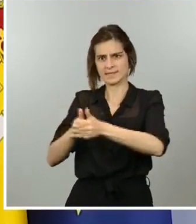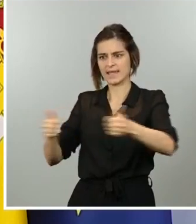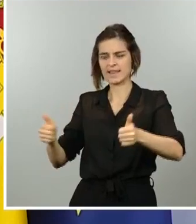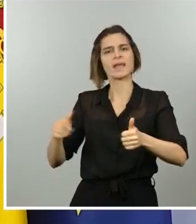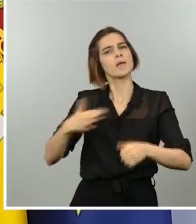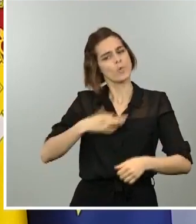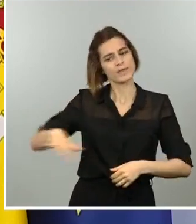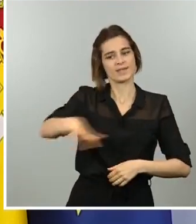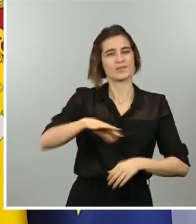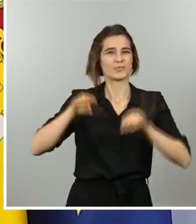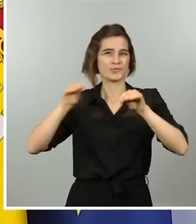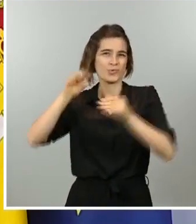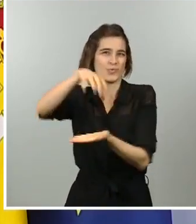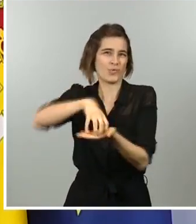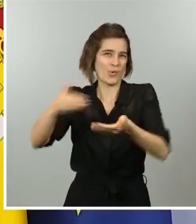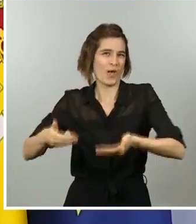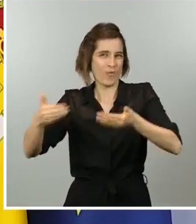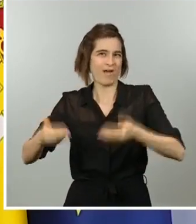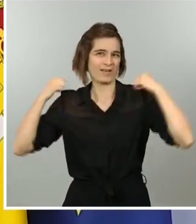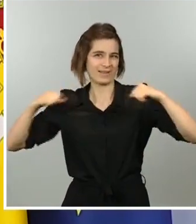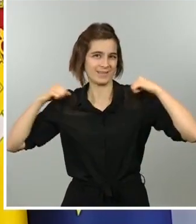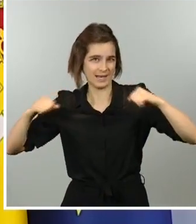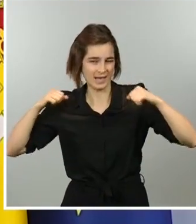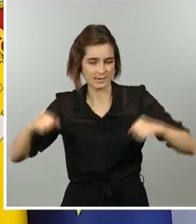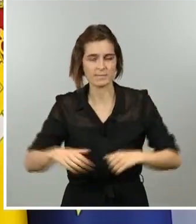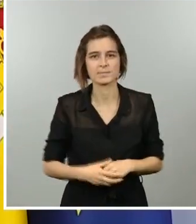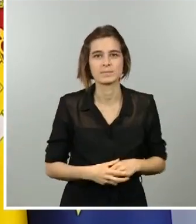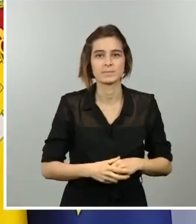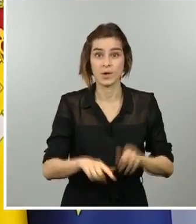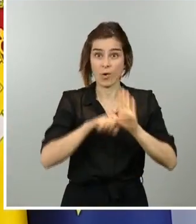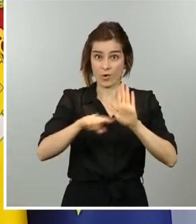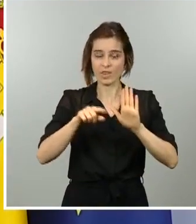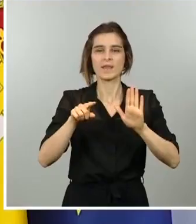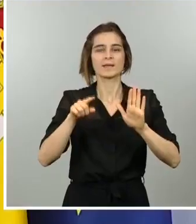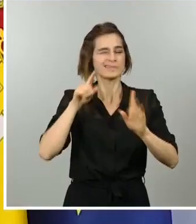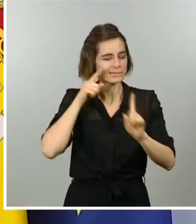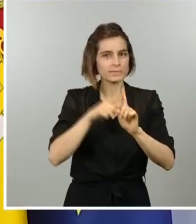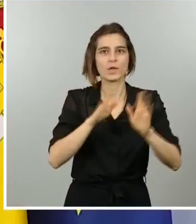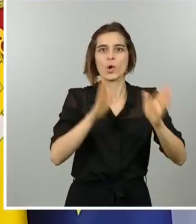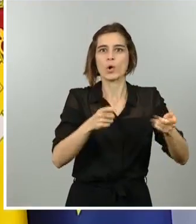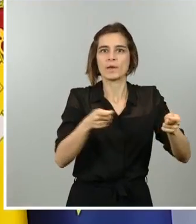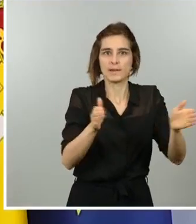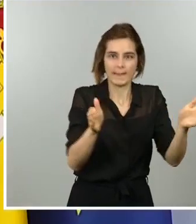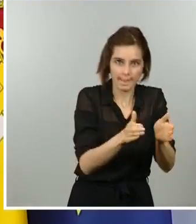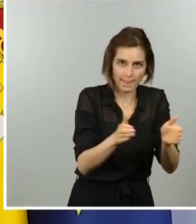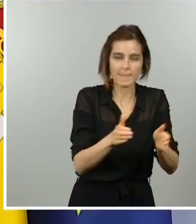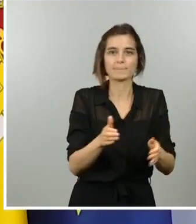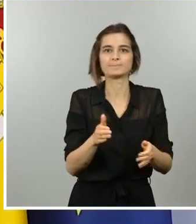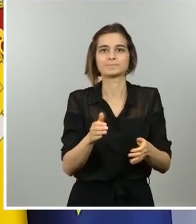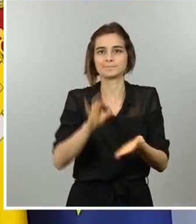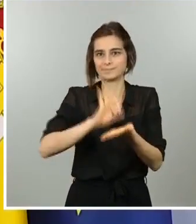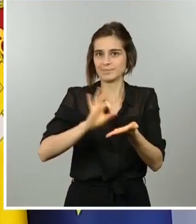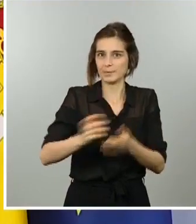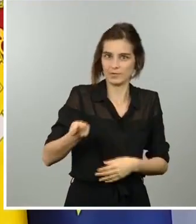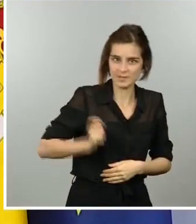propios clubes. Esta es una orden, por tanto, que regula comercio minorista, servicios profesionales, restauración,